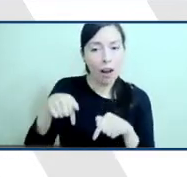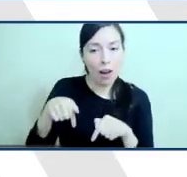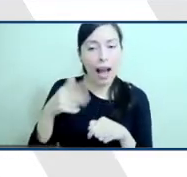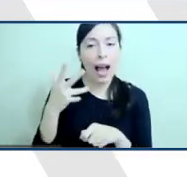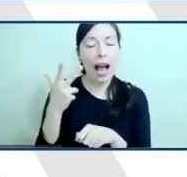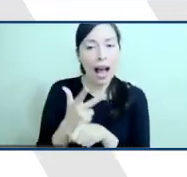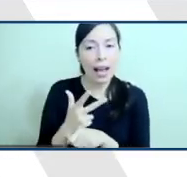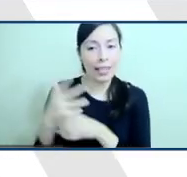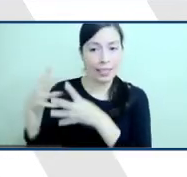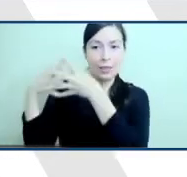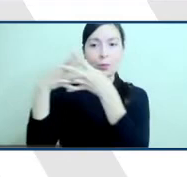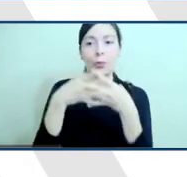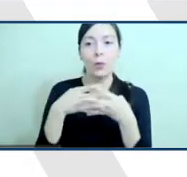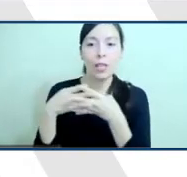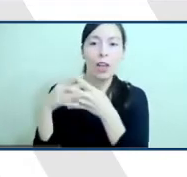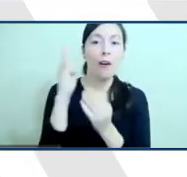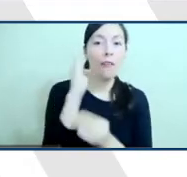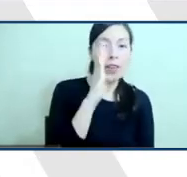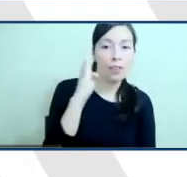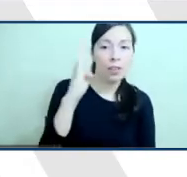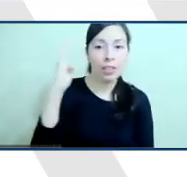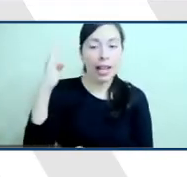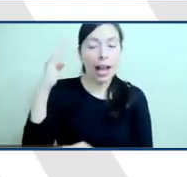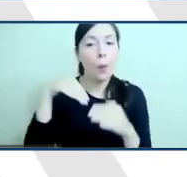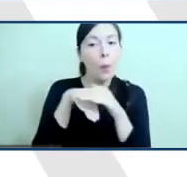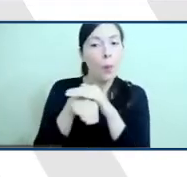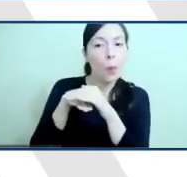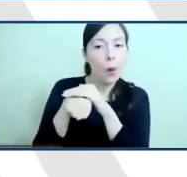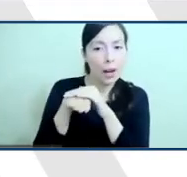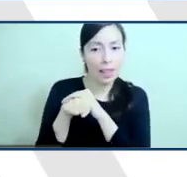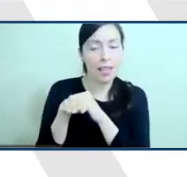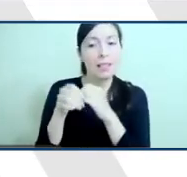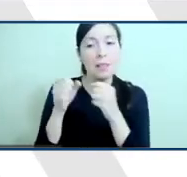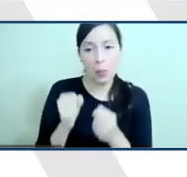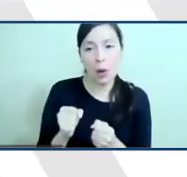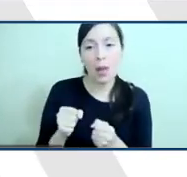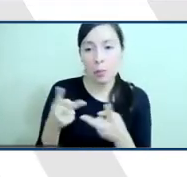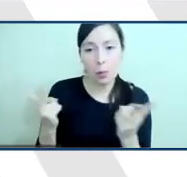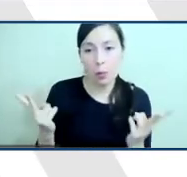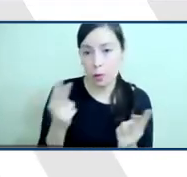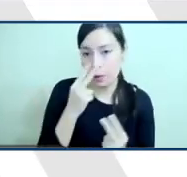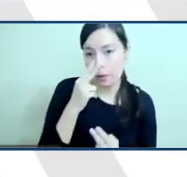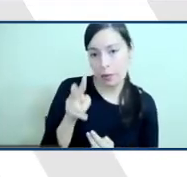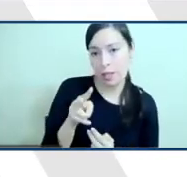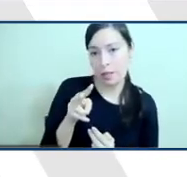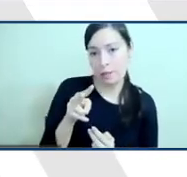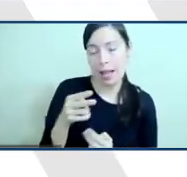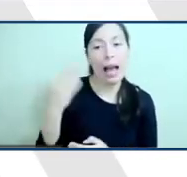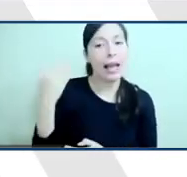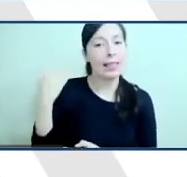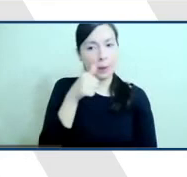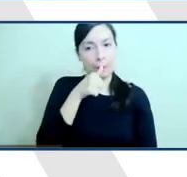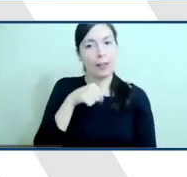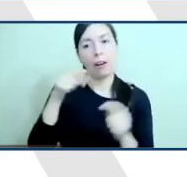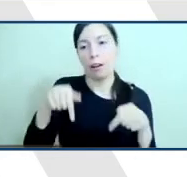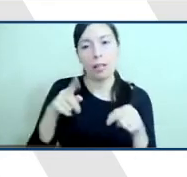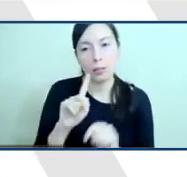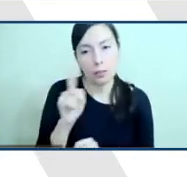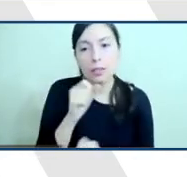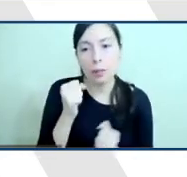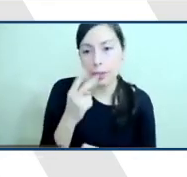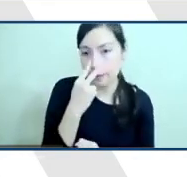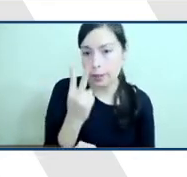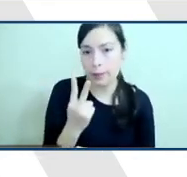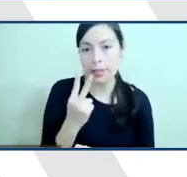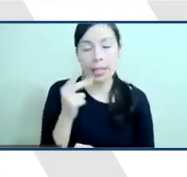Estados Unidos y se encuentra mucho material que ya está declasificado por el tiempo que ha pasado. Así que esto que les estoy mostrando